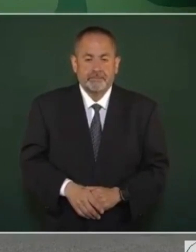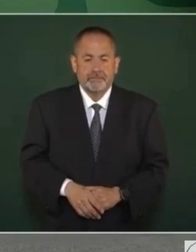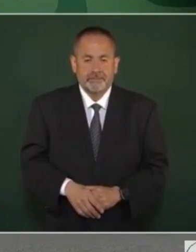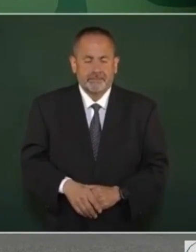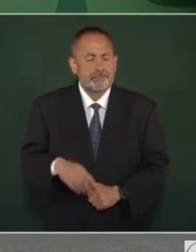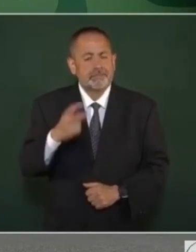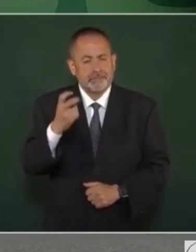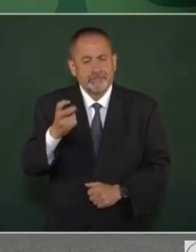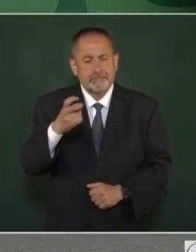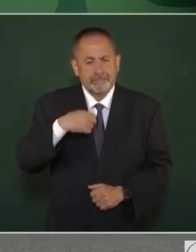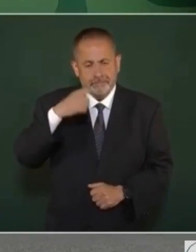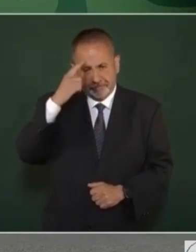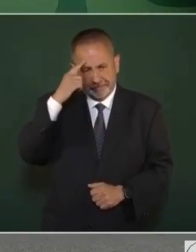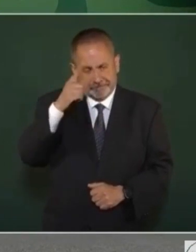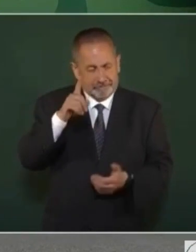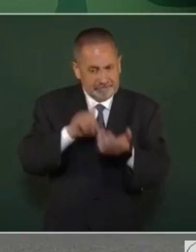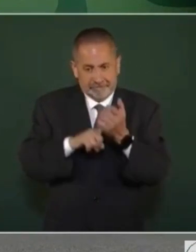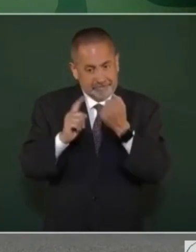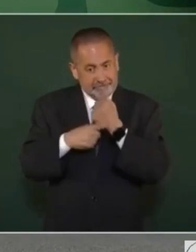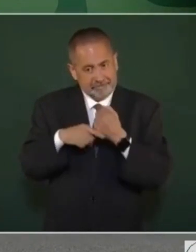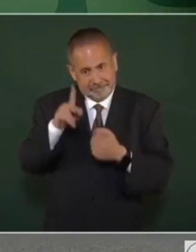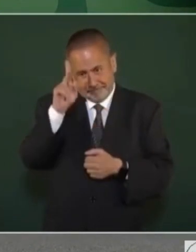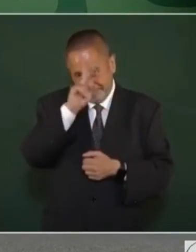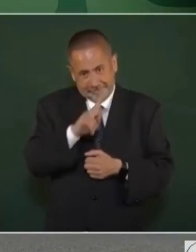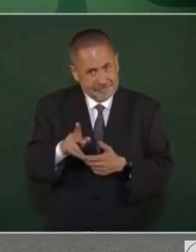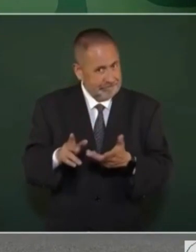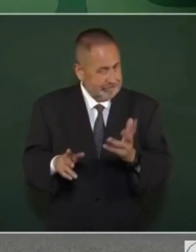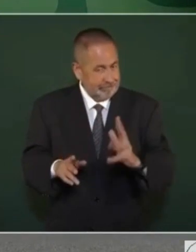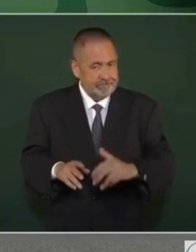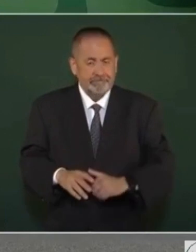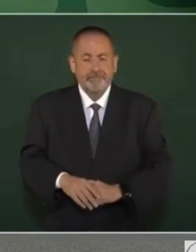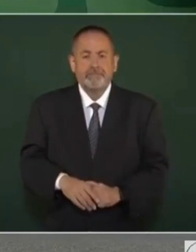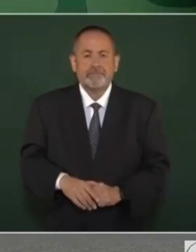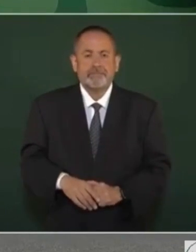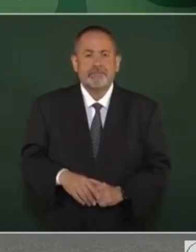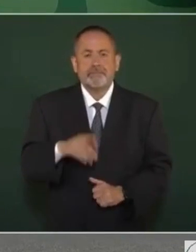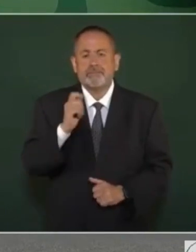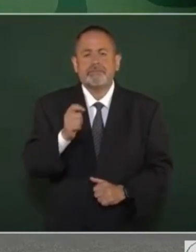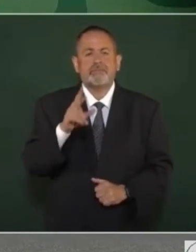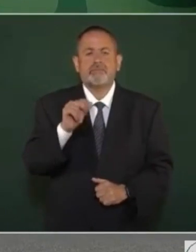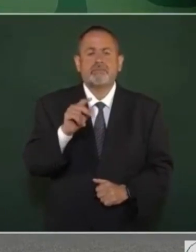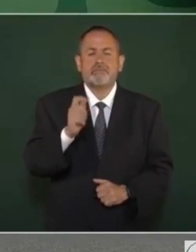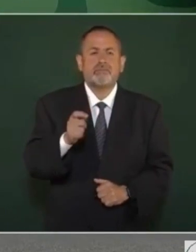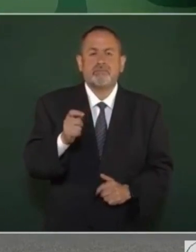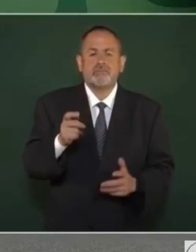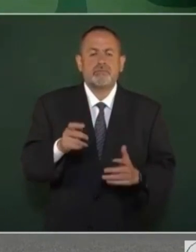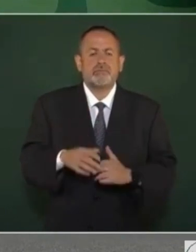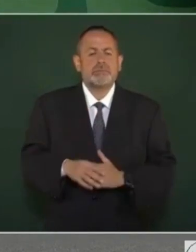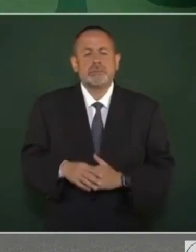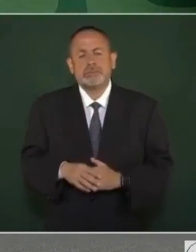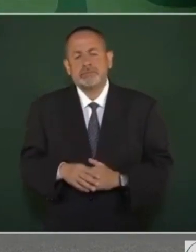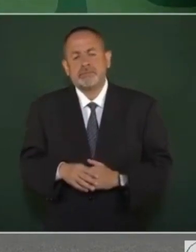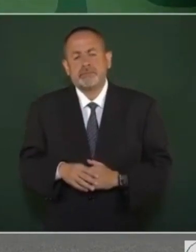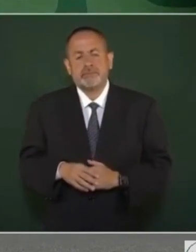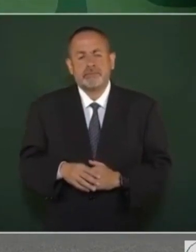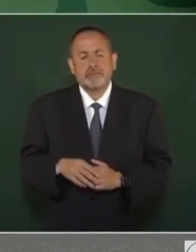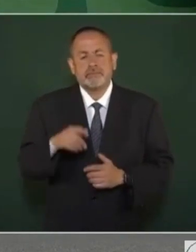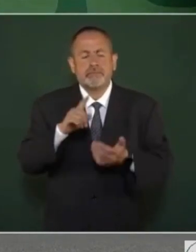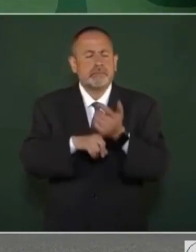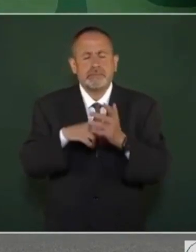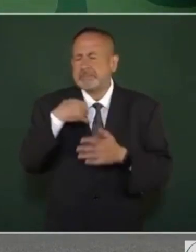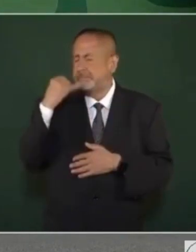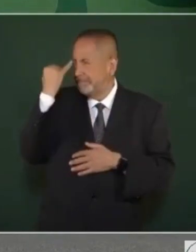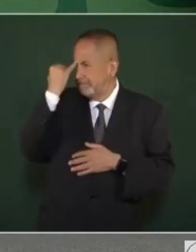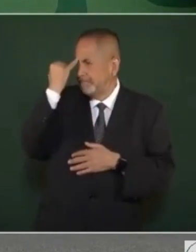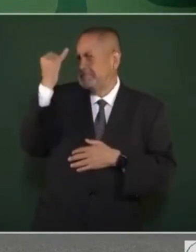Entonces, es un asunto de fondo. No es que a este hombre se le